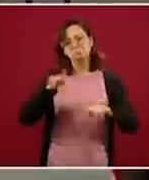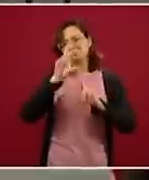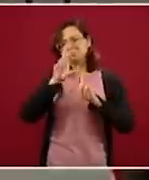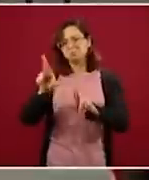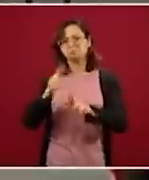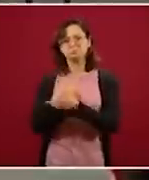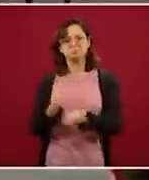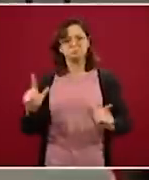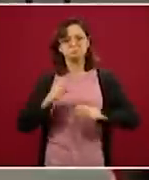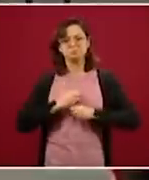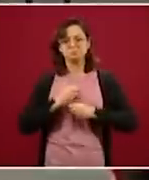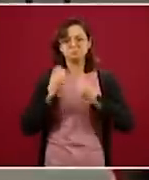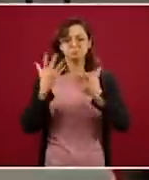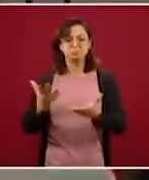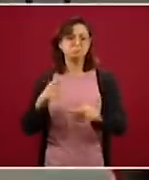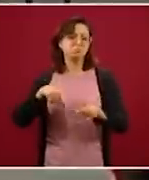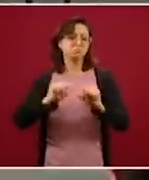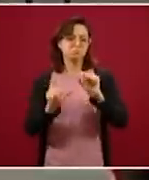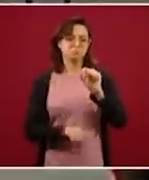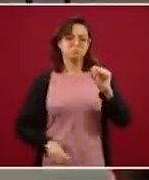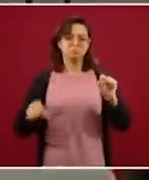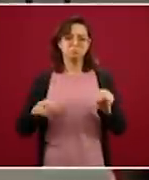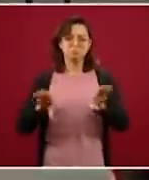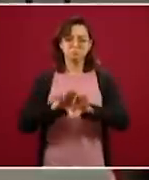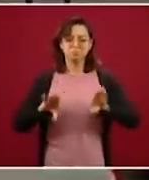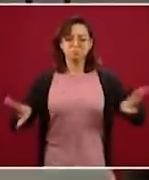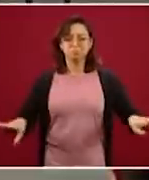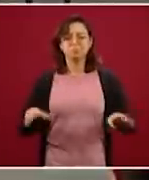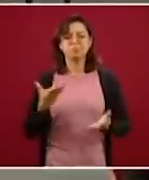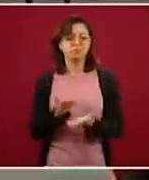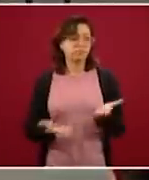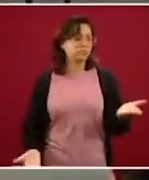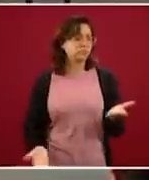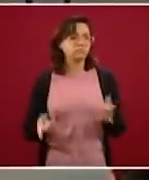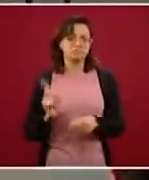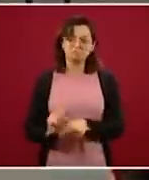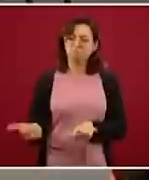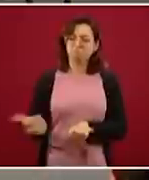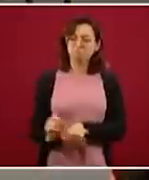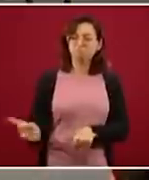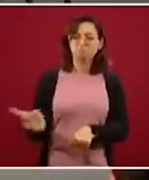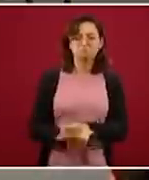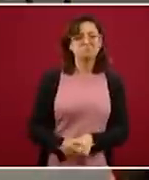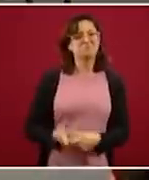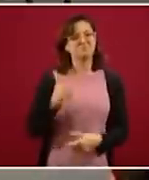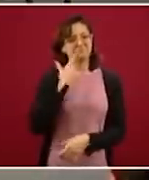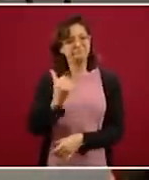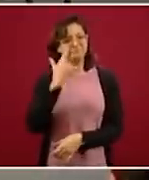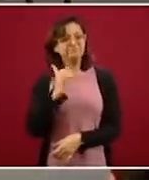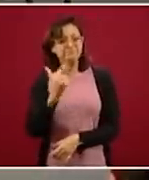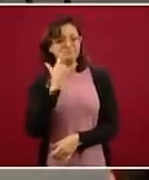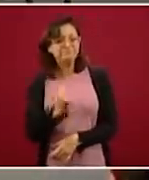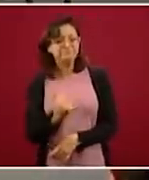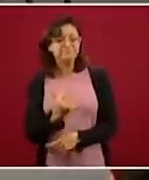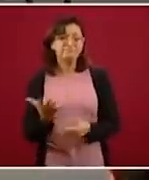a la libertad de expresión en un Estado democrático como el que se construye día a día en este país.